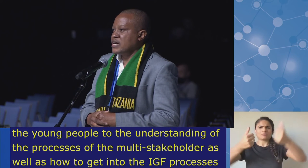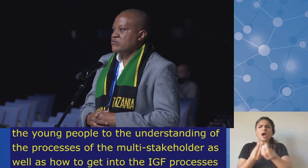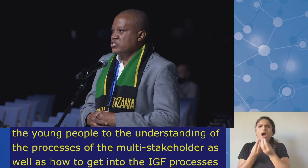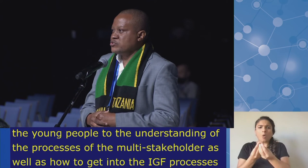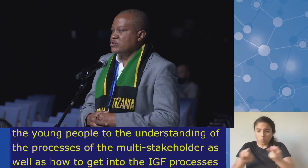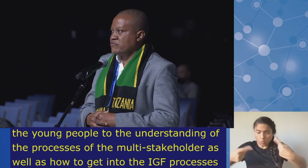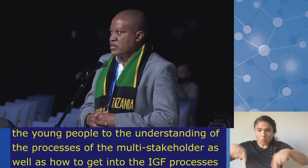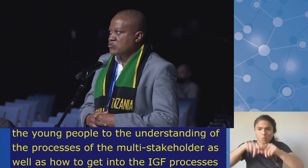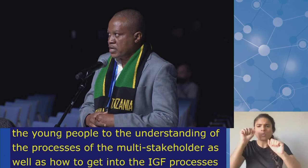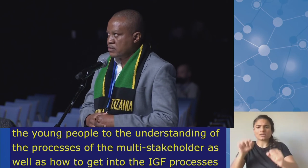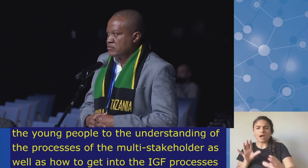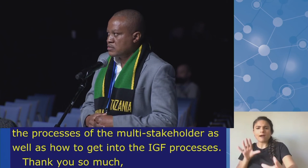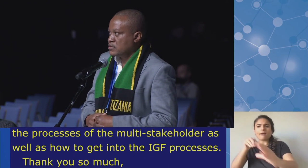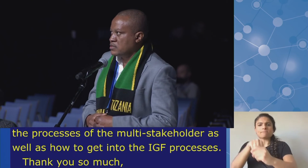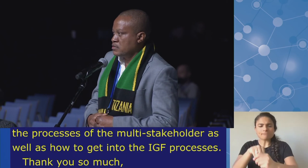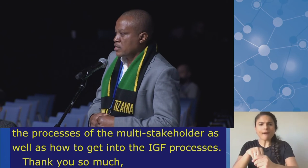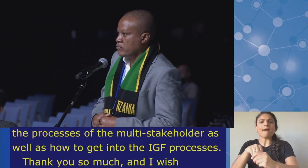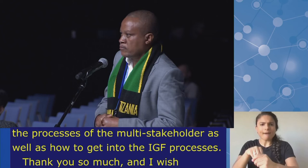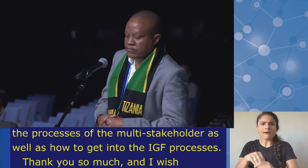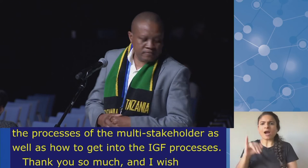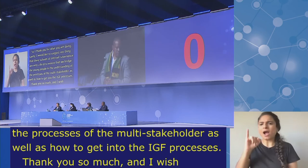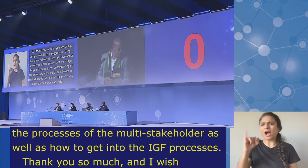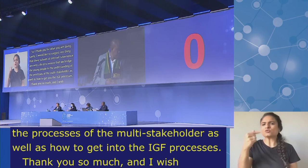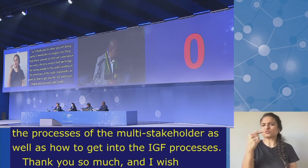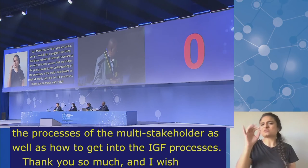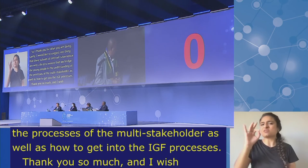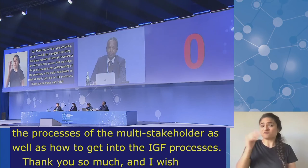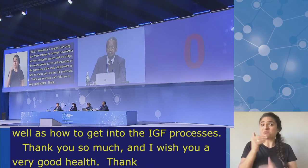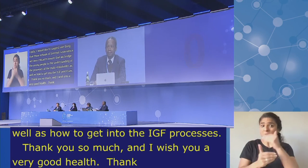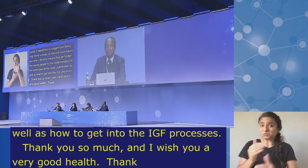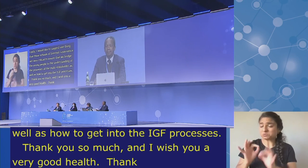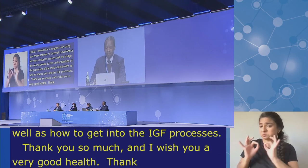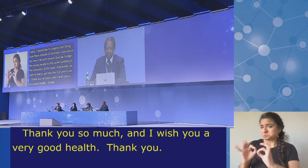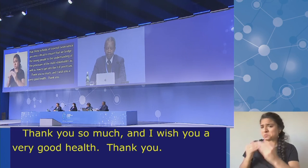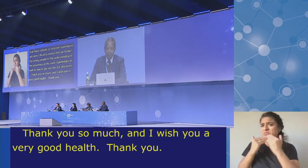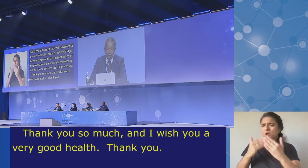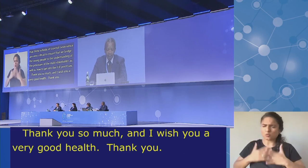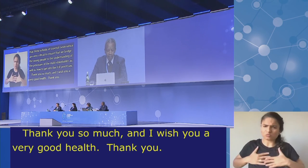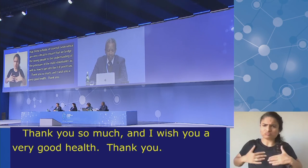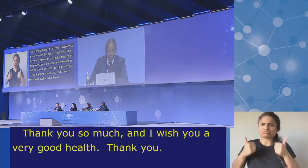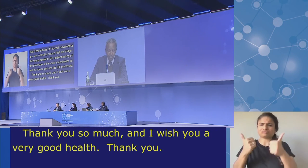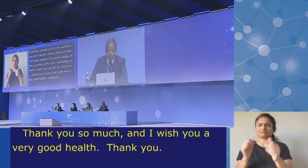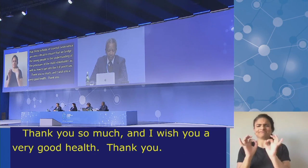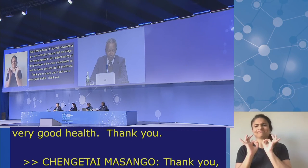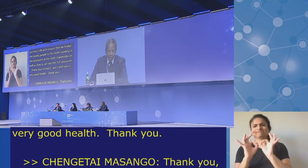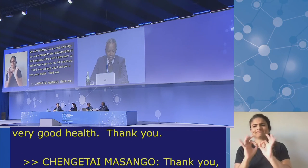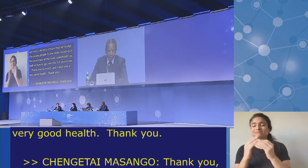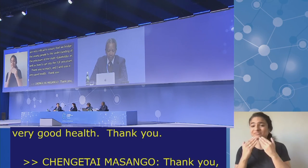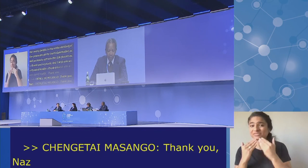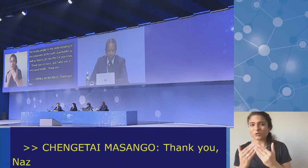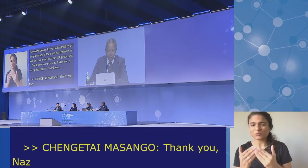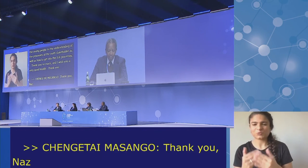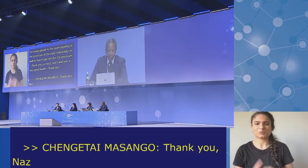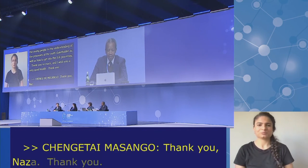hacen posible que pasemos la información sobre lo que pasa en este foro a